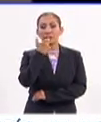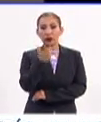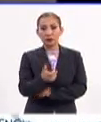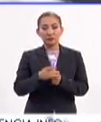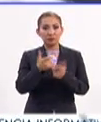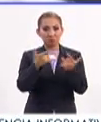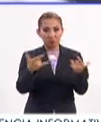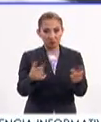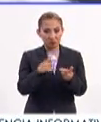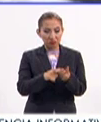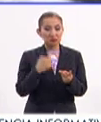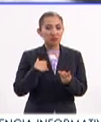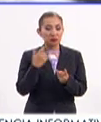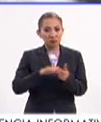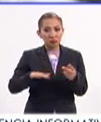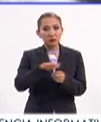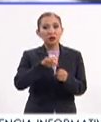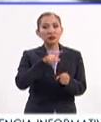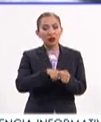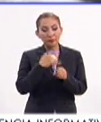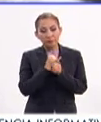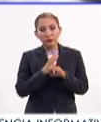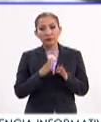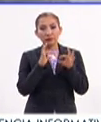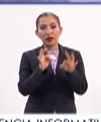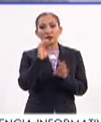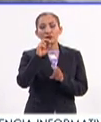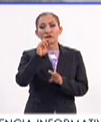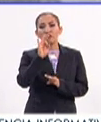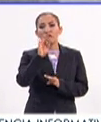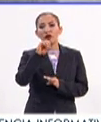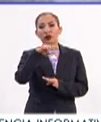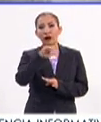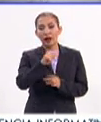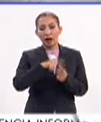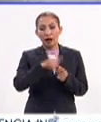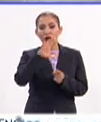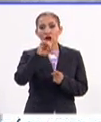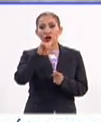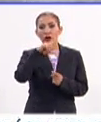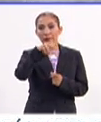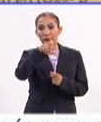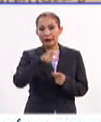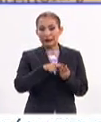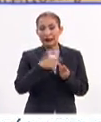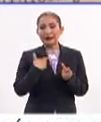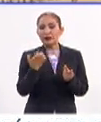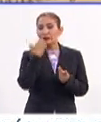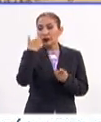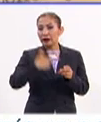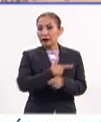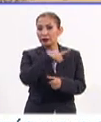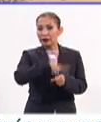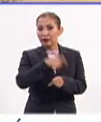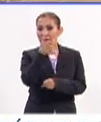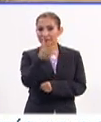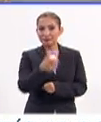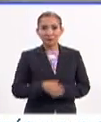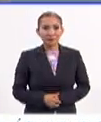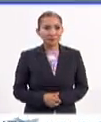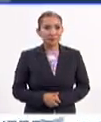economista, historiador, sociólogo y fundador del Fondo de Cultura Económica, el Colegio de México y de la Escuela Nacional de